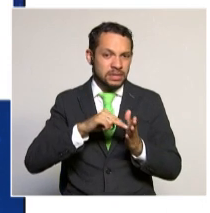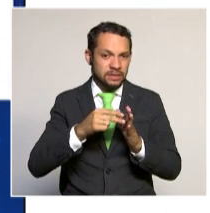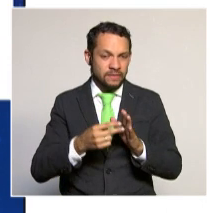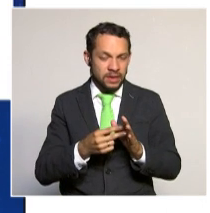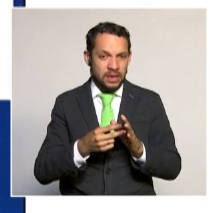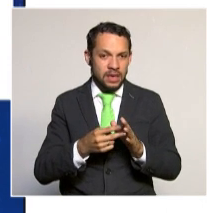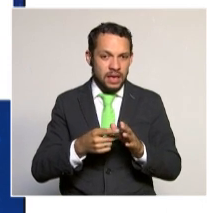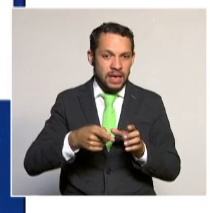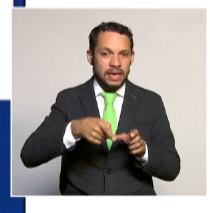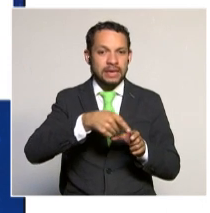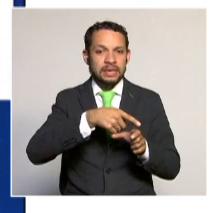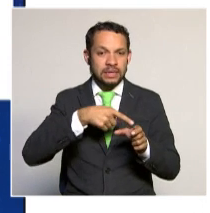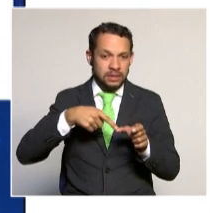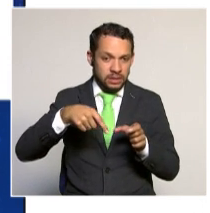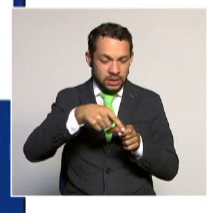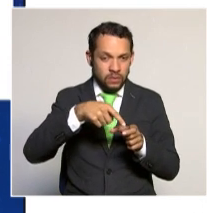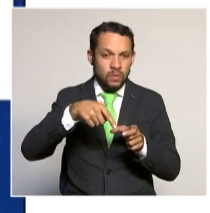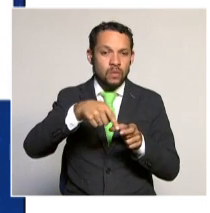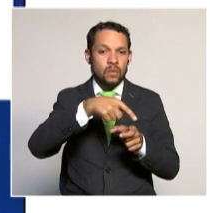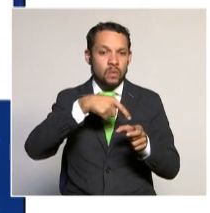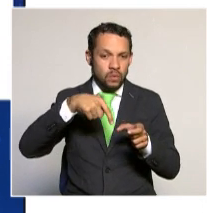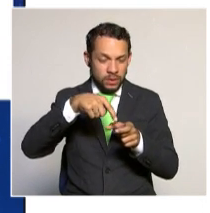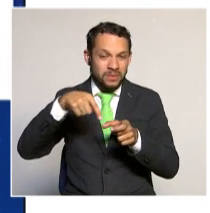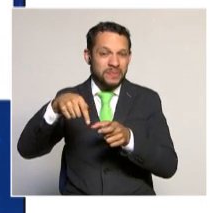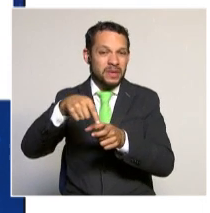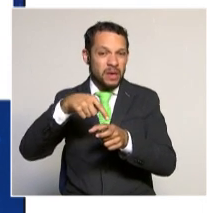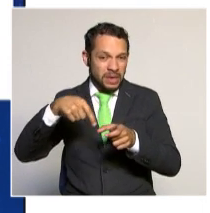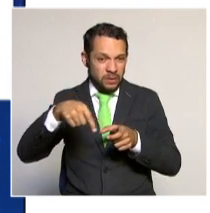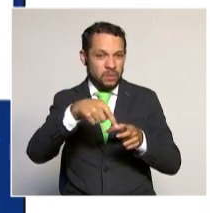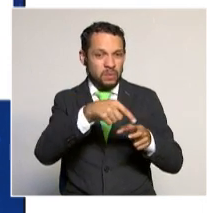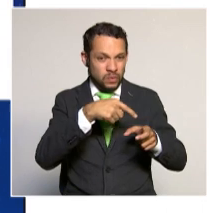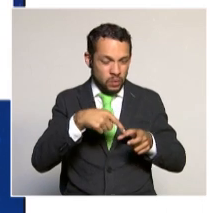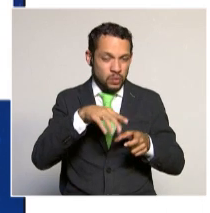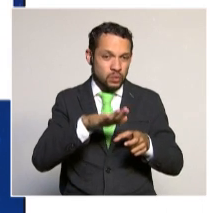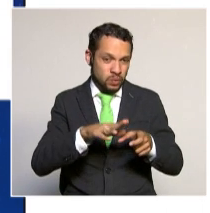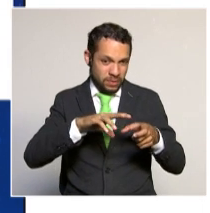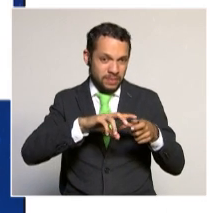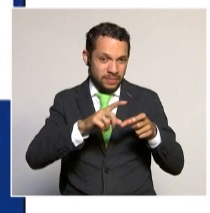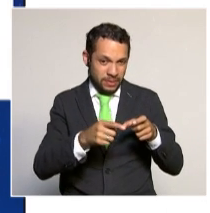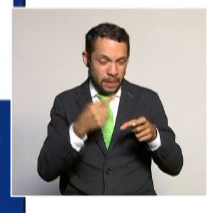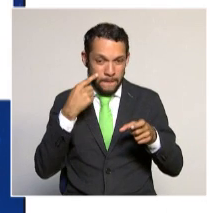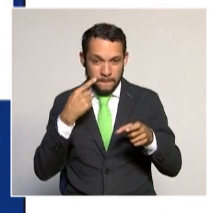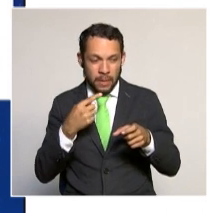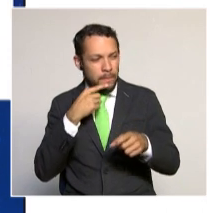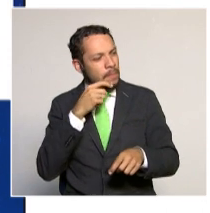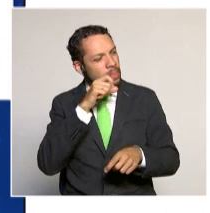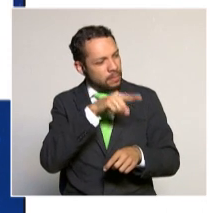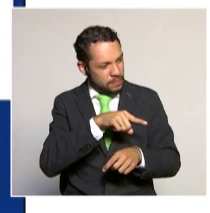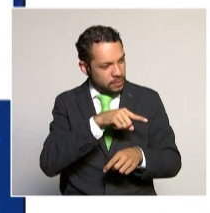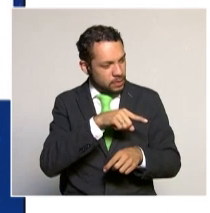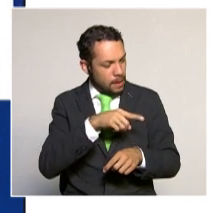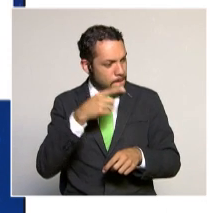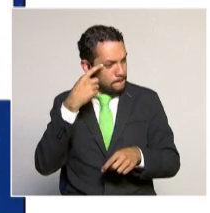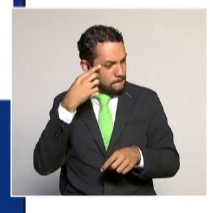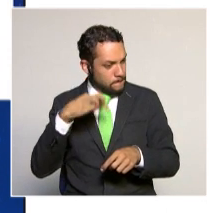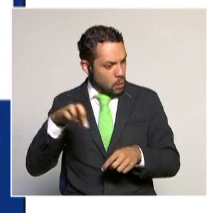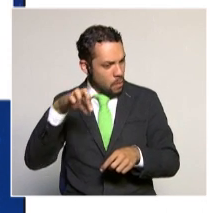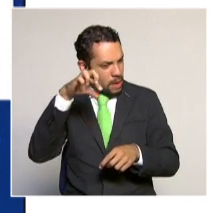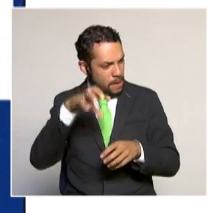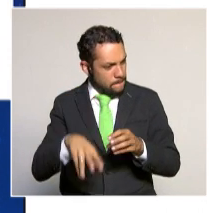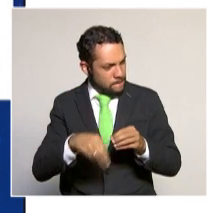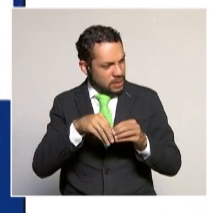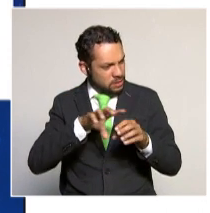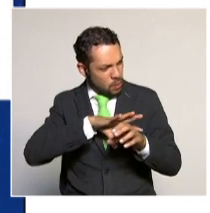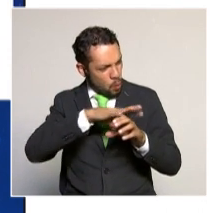giros, tradicionalmente algunos les dicen circunvoluciones, estos dobleces. Una pregunta, ¿es verdad que la persona entre más intelectual más dobleces tiene?